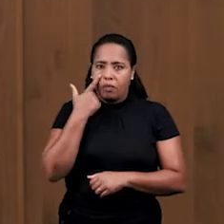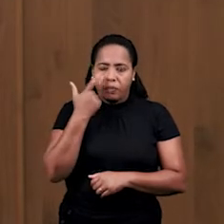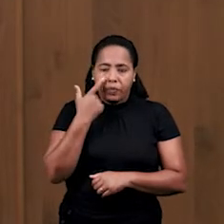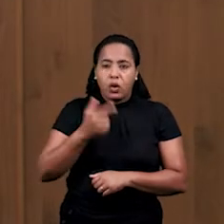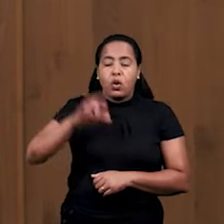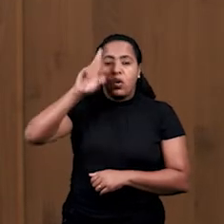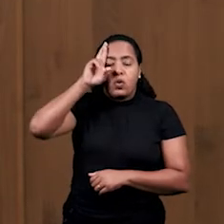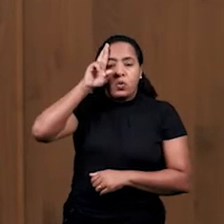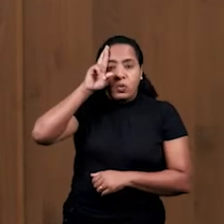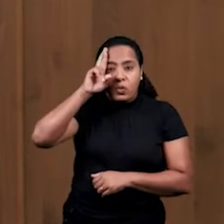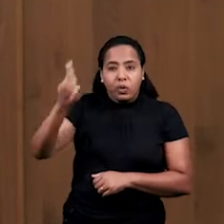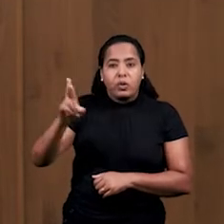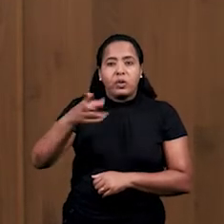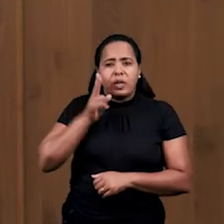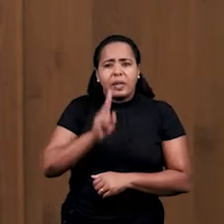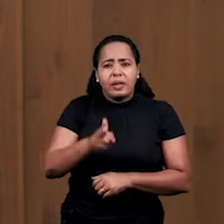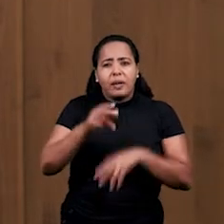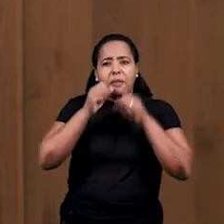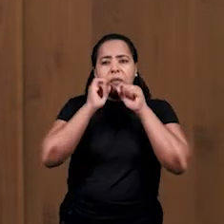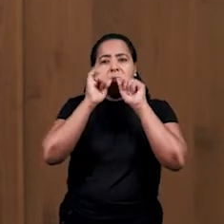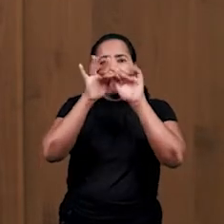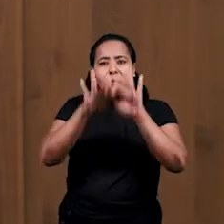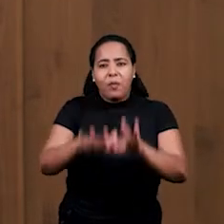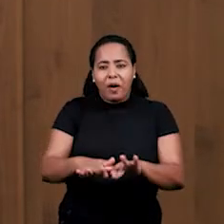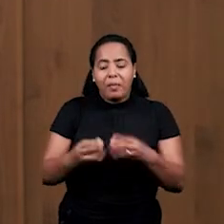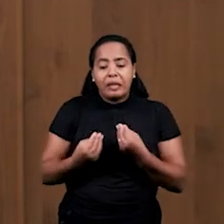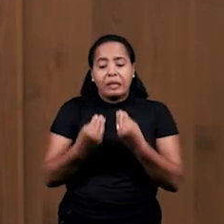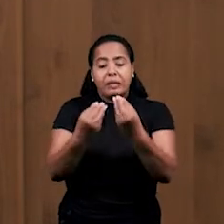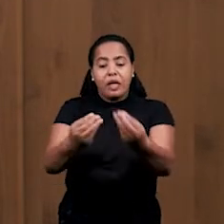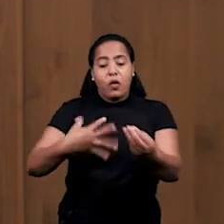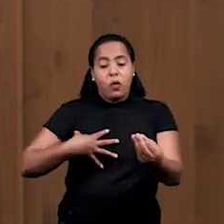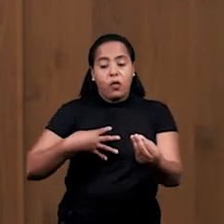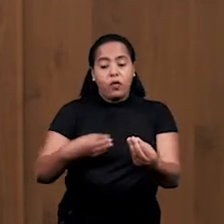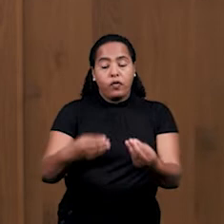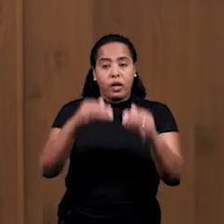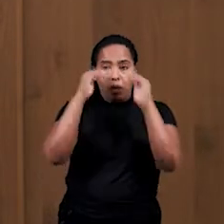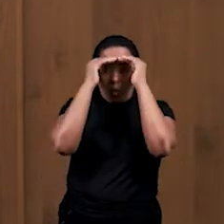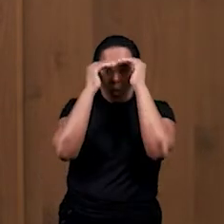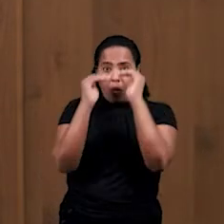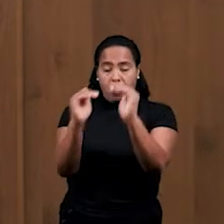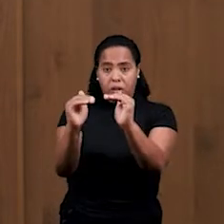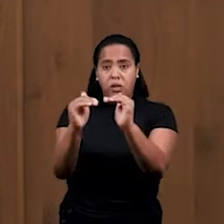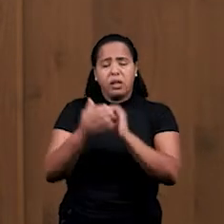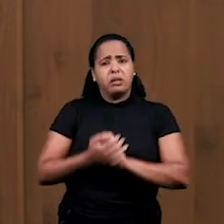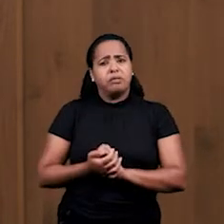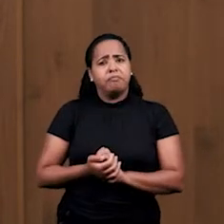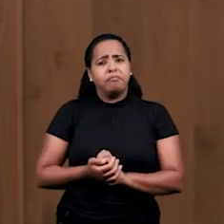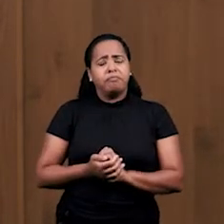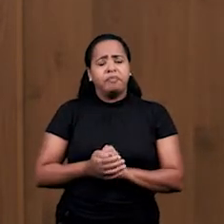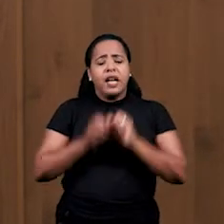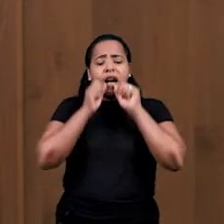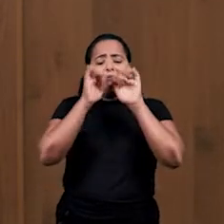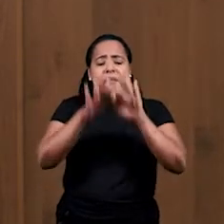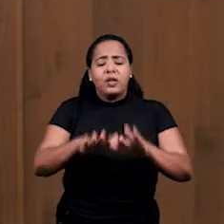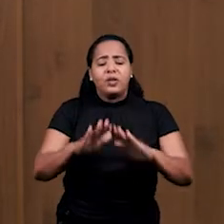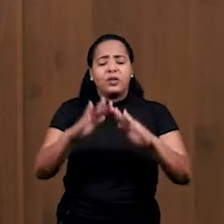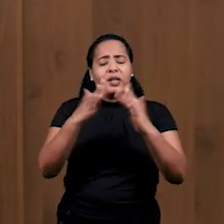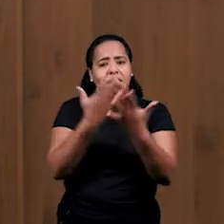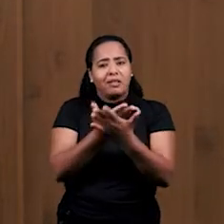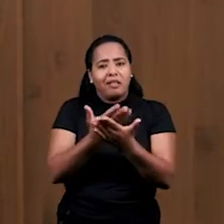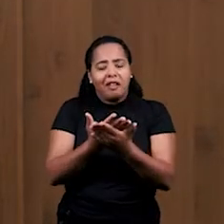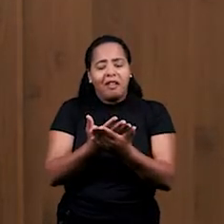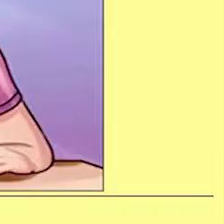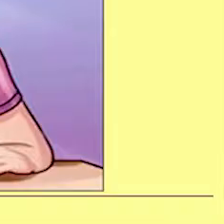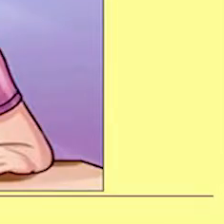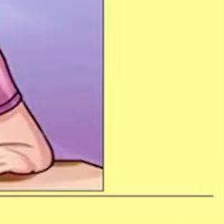obedientes. El Señor tiene siempre una bendición para dar al hijo obediente. Él lo bendice en la